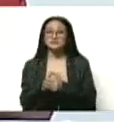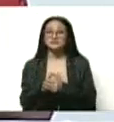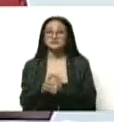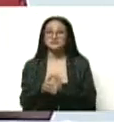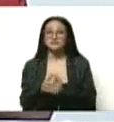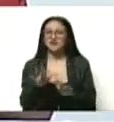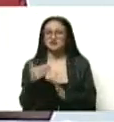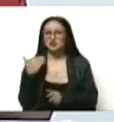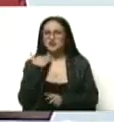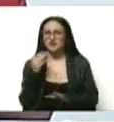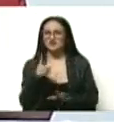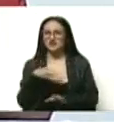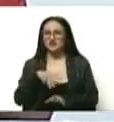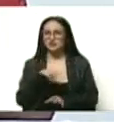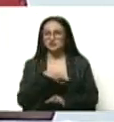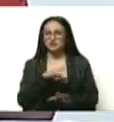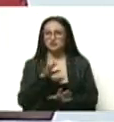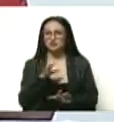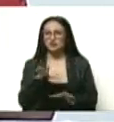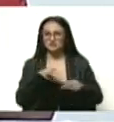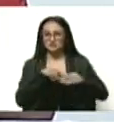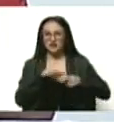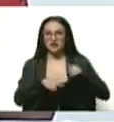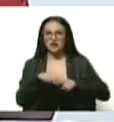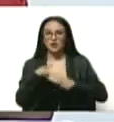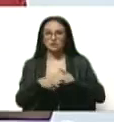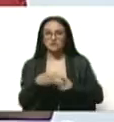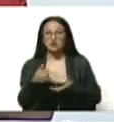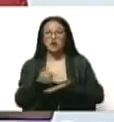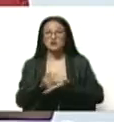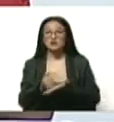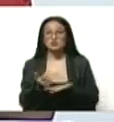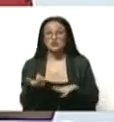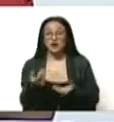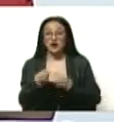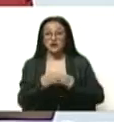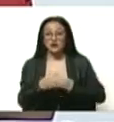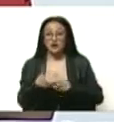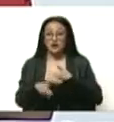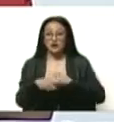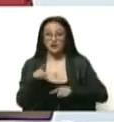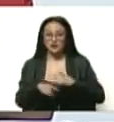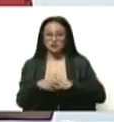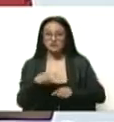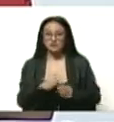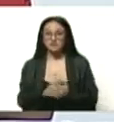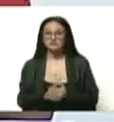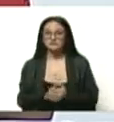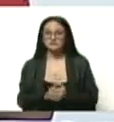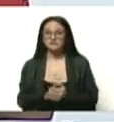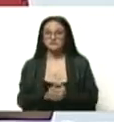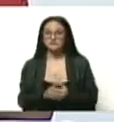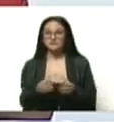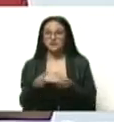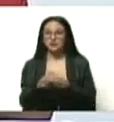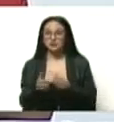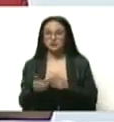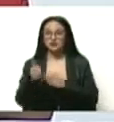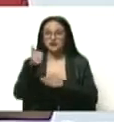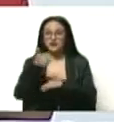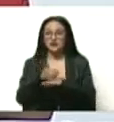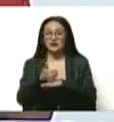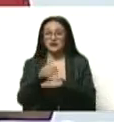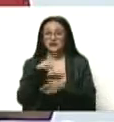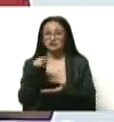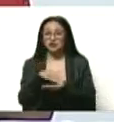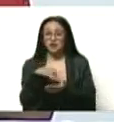Eso no nos afecta a nosotros reconocer las cosas, al contrario, nos ayuda a superarlas. Y de aquí, esta Dirección Nacional, tomamos la decisión